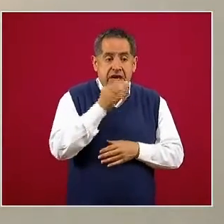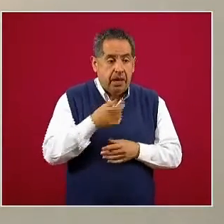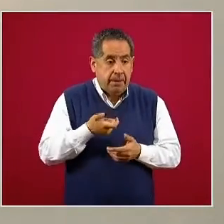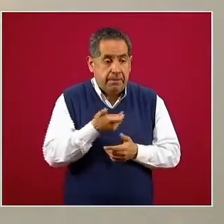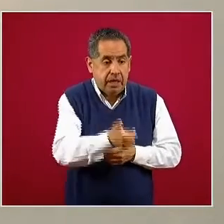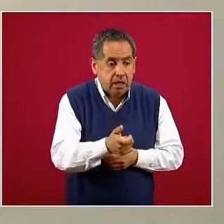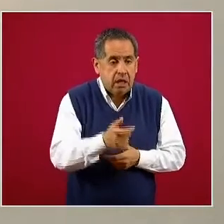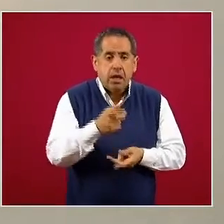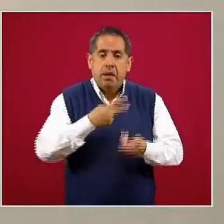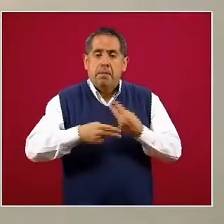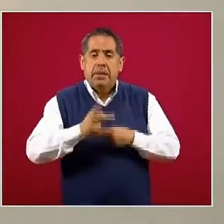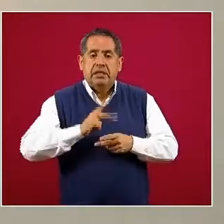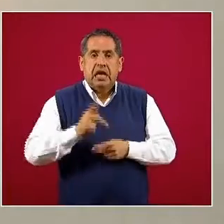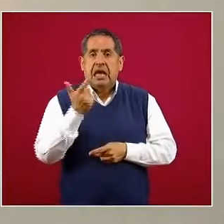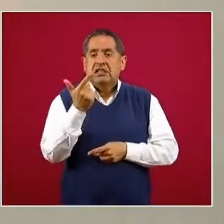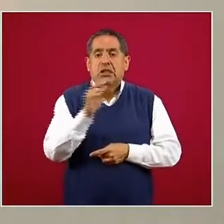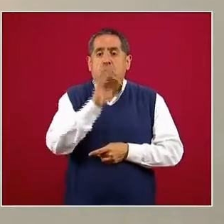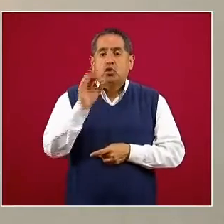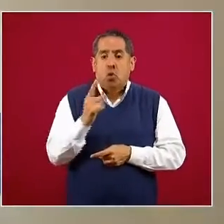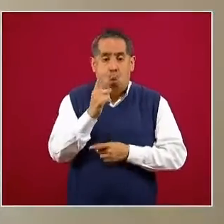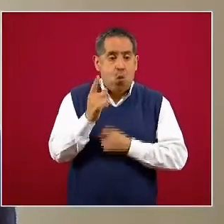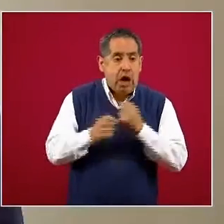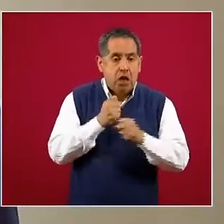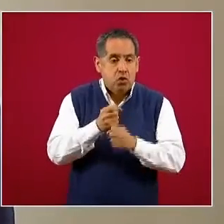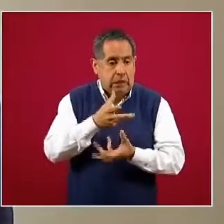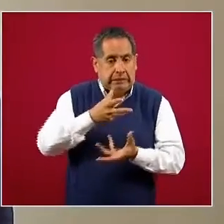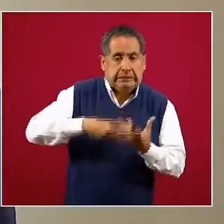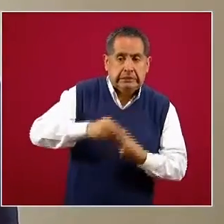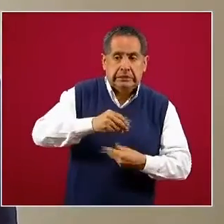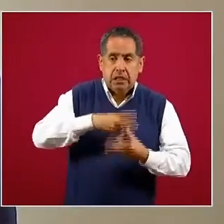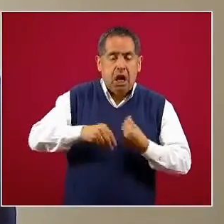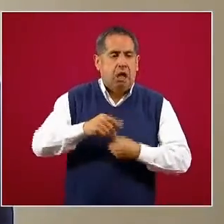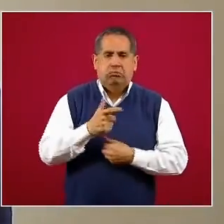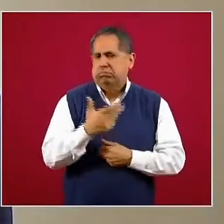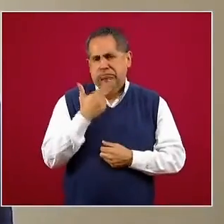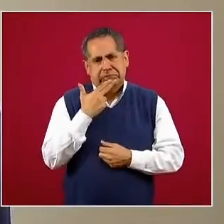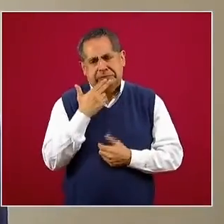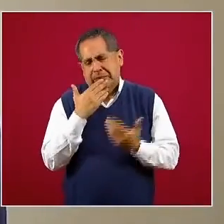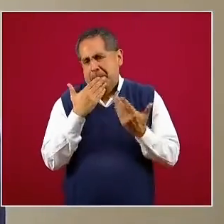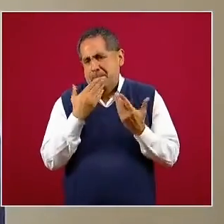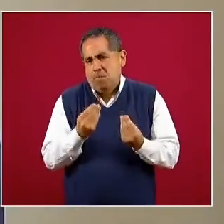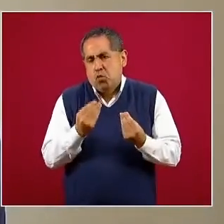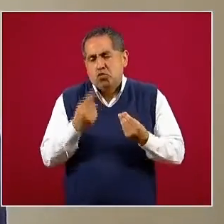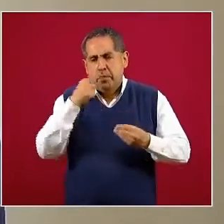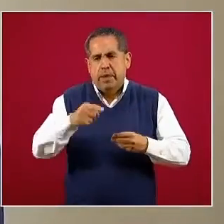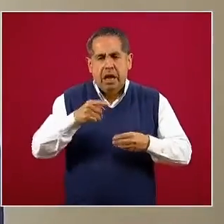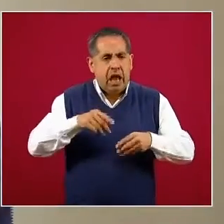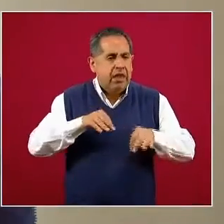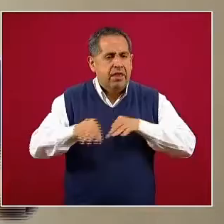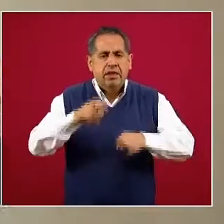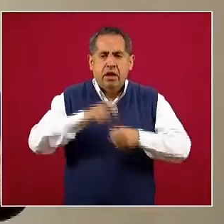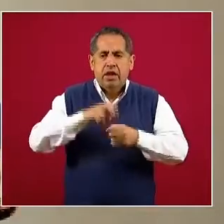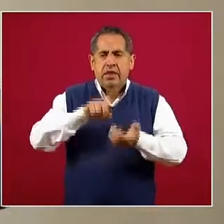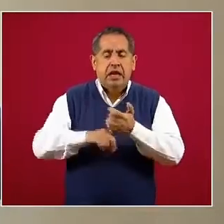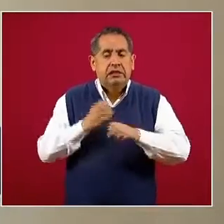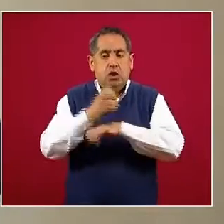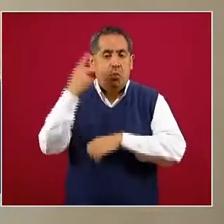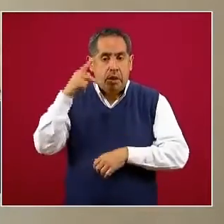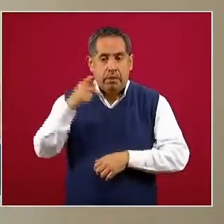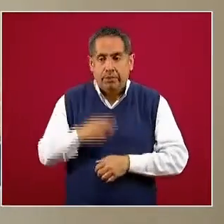Gobierno de México para enfrentar la crisis sanitaria y económica derivada de la pandemia de